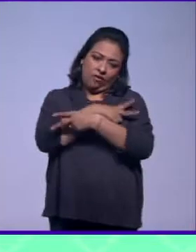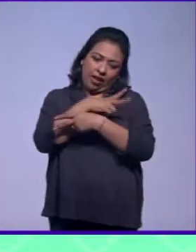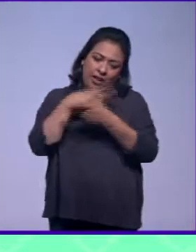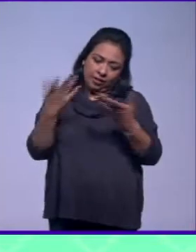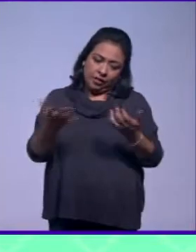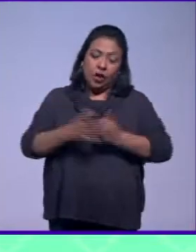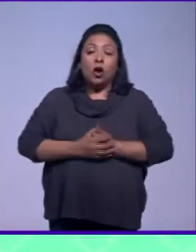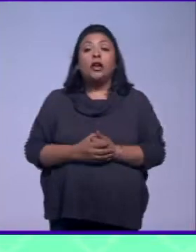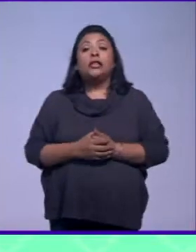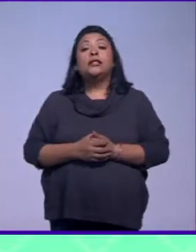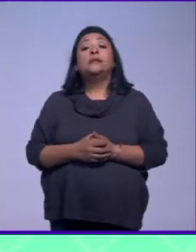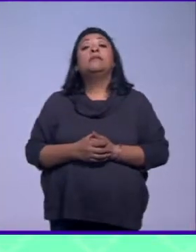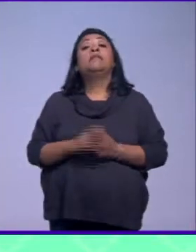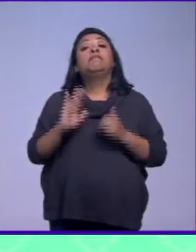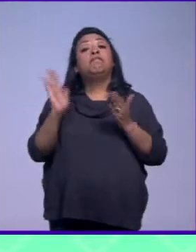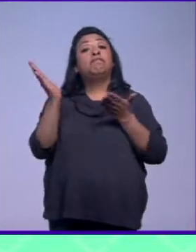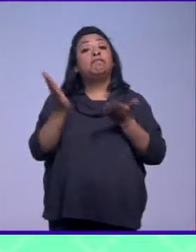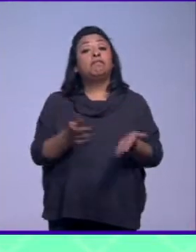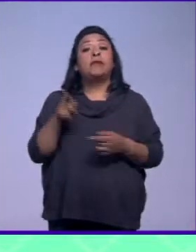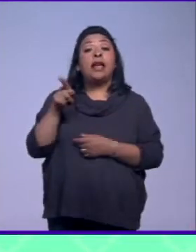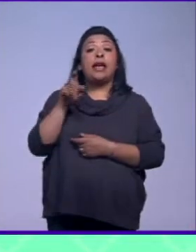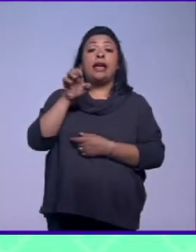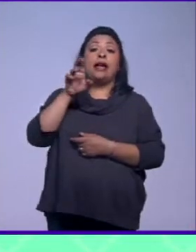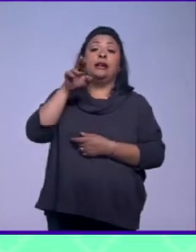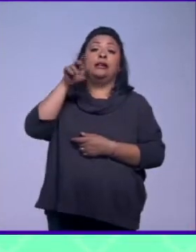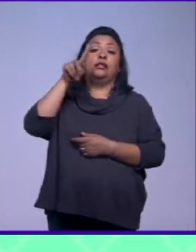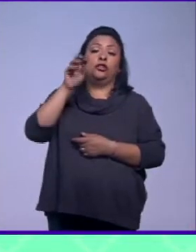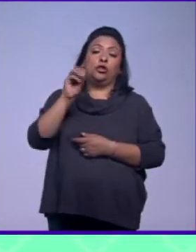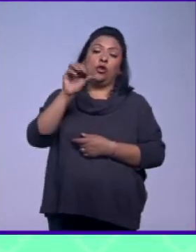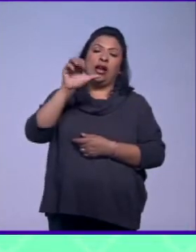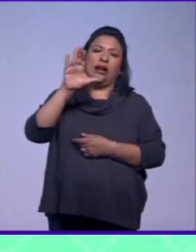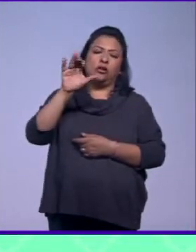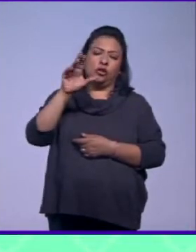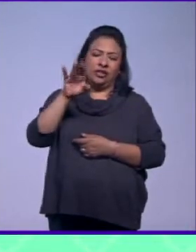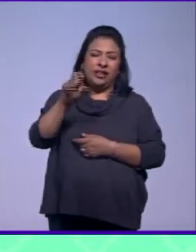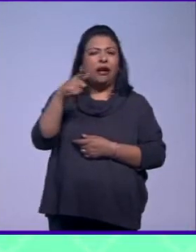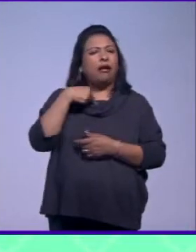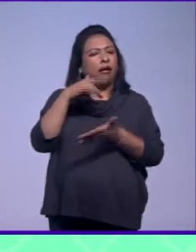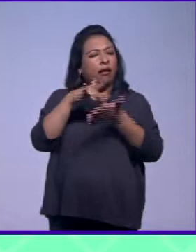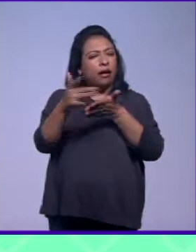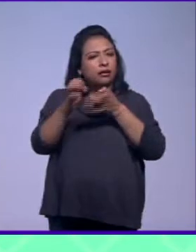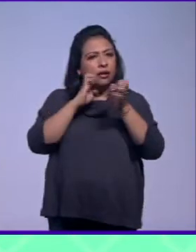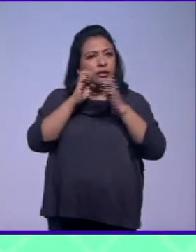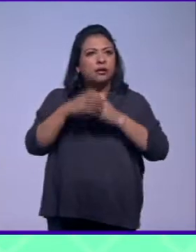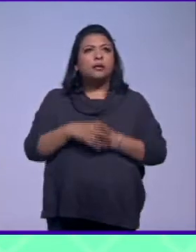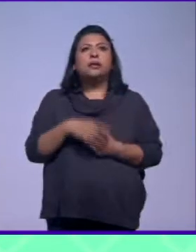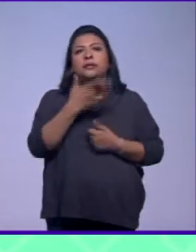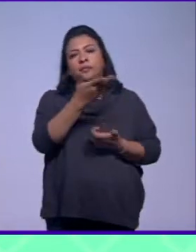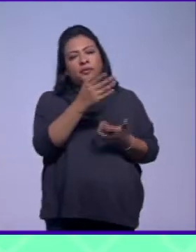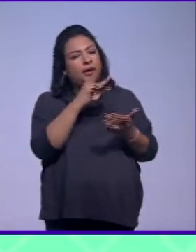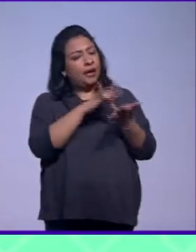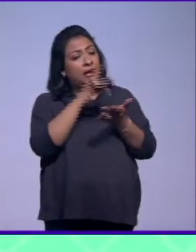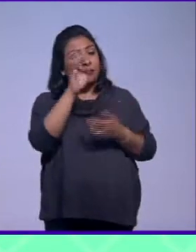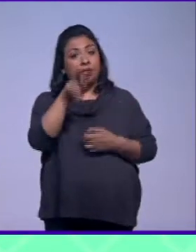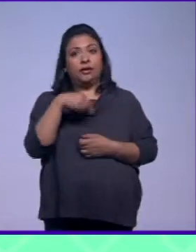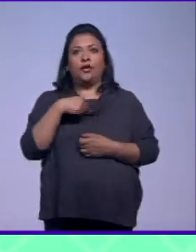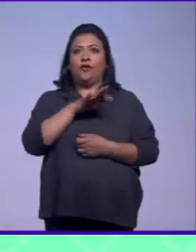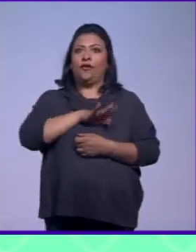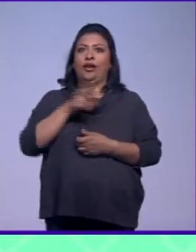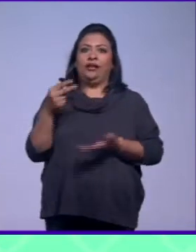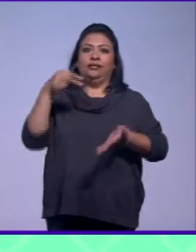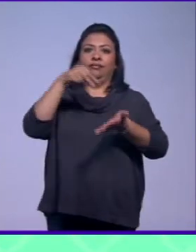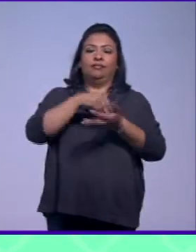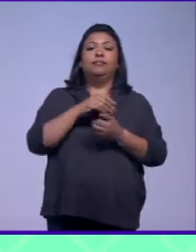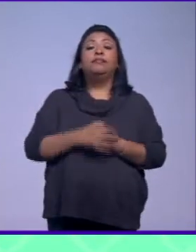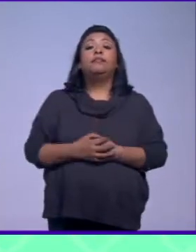y pues si estamos aquí con ernesto al coser gracias por esta entrevista ernesto pro gracias a usted estoy muy feliz de estar